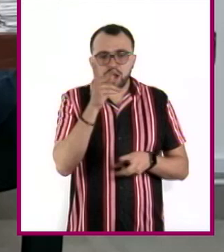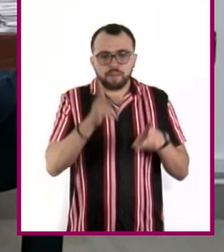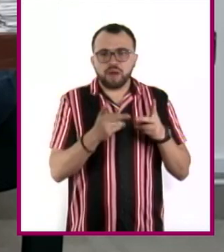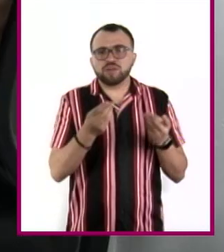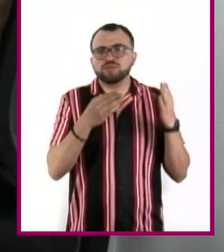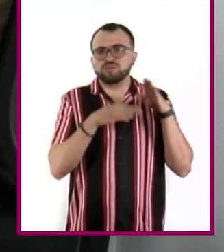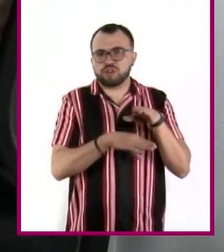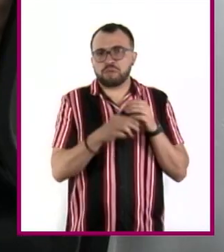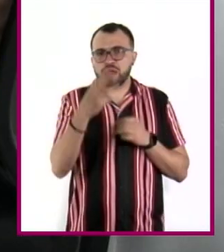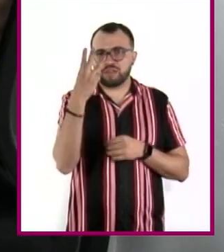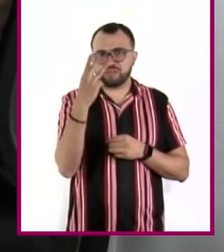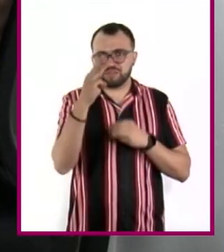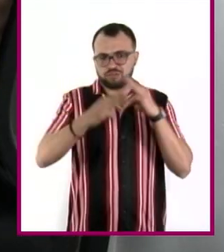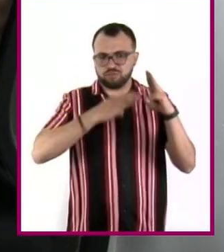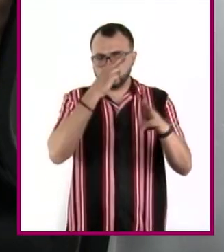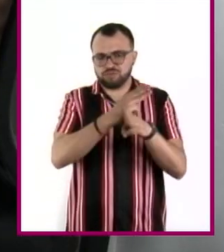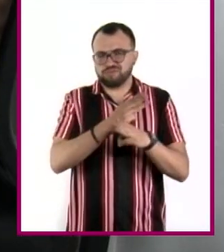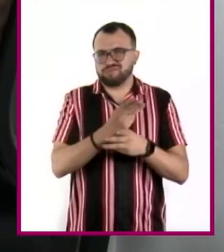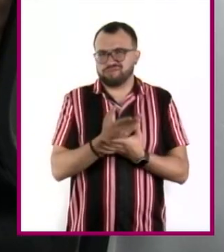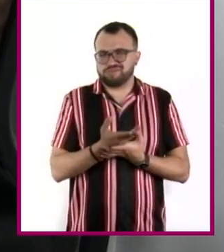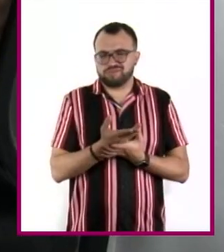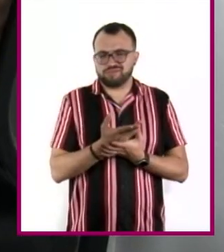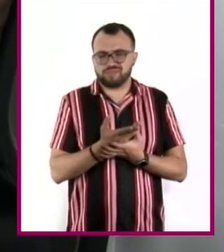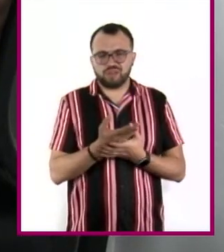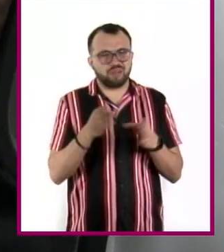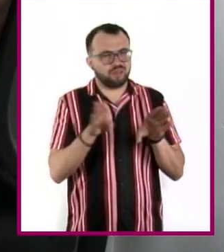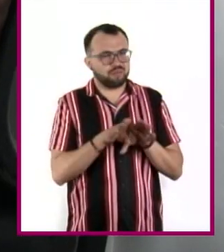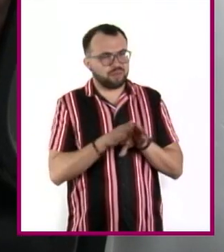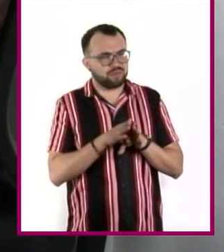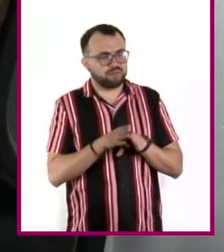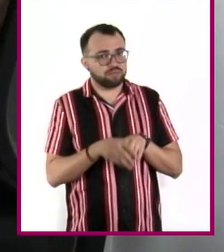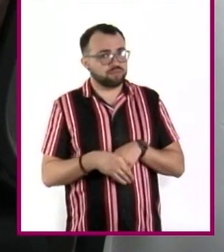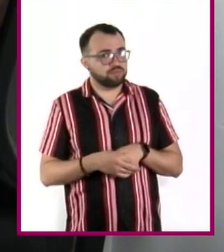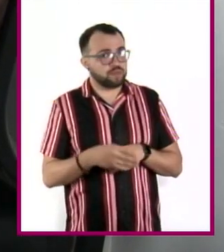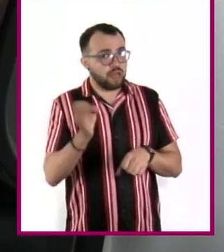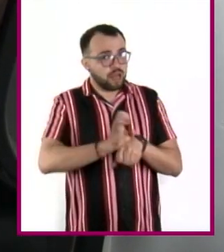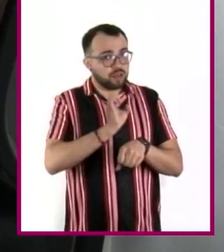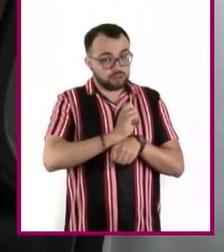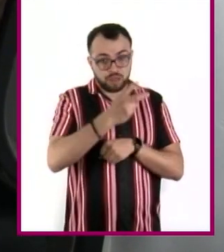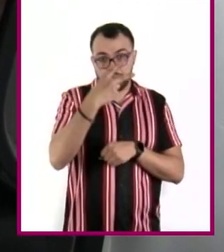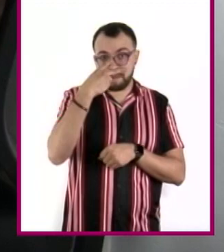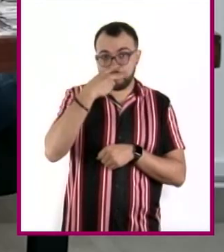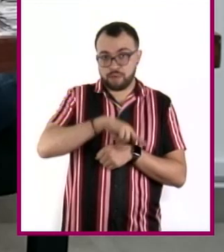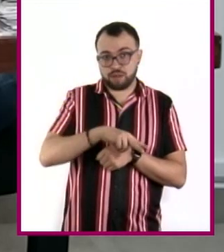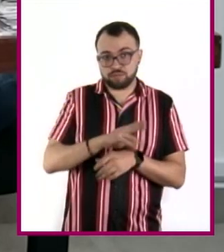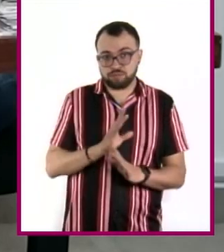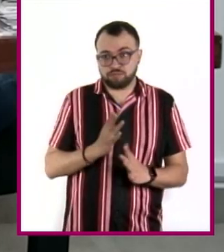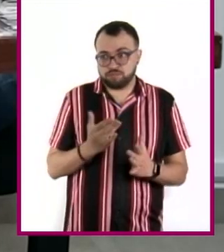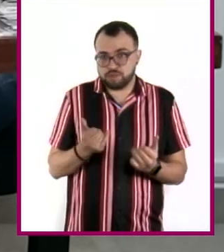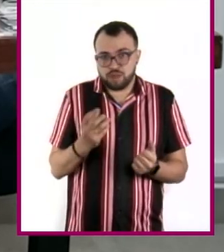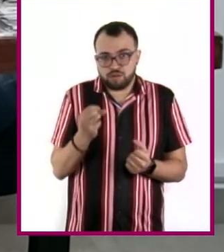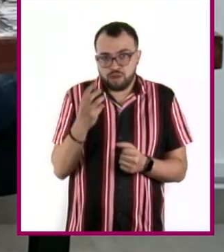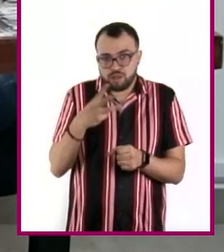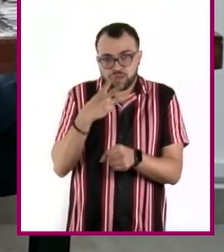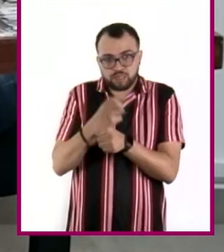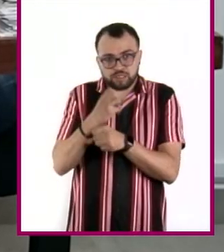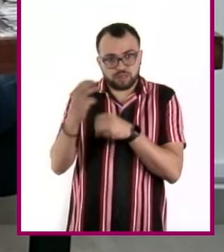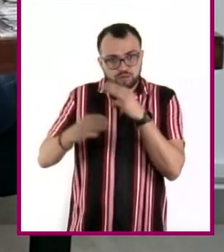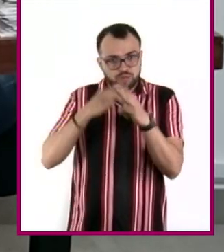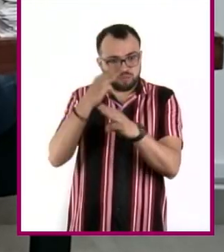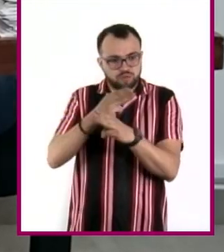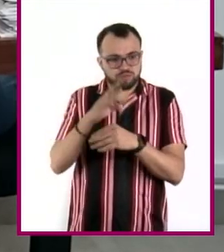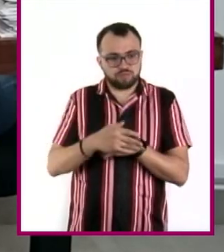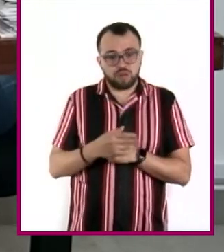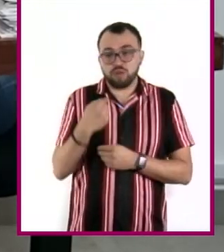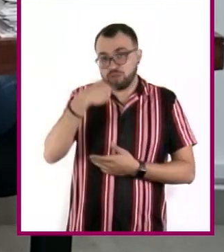mundos? ¿Cómo? ¿Entonces México ya no pertenece al tercer mundo o qué? Pues yo pienso que